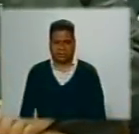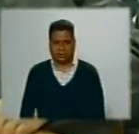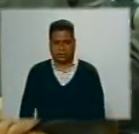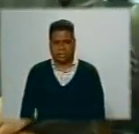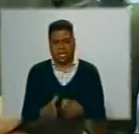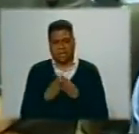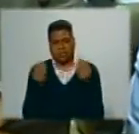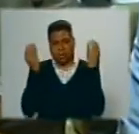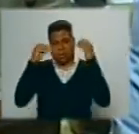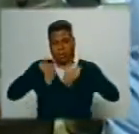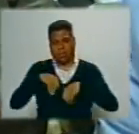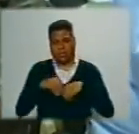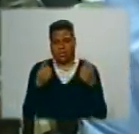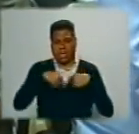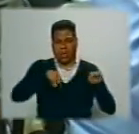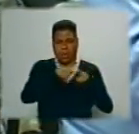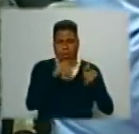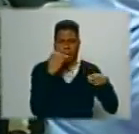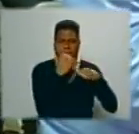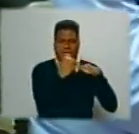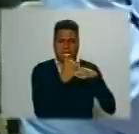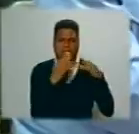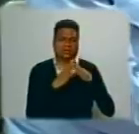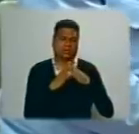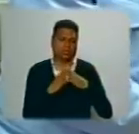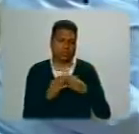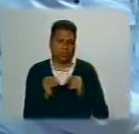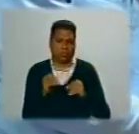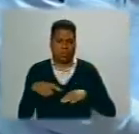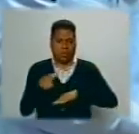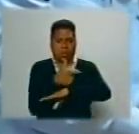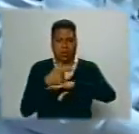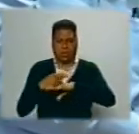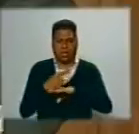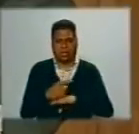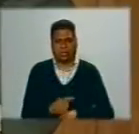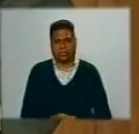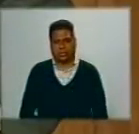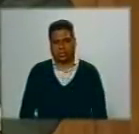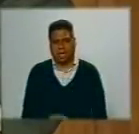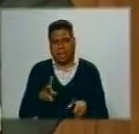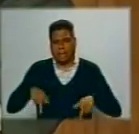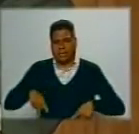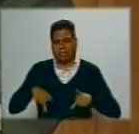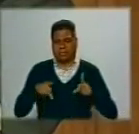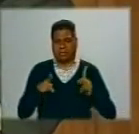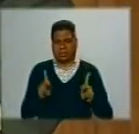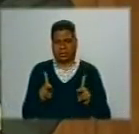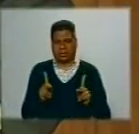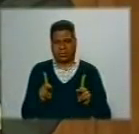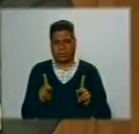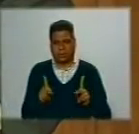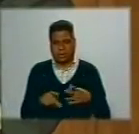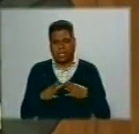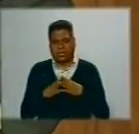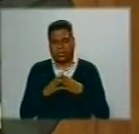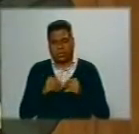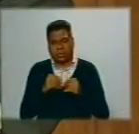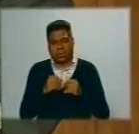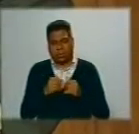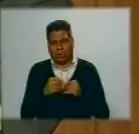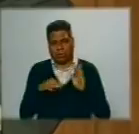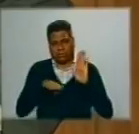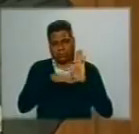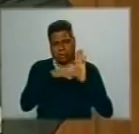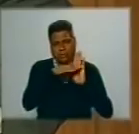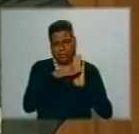amplio de la igualdad soberana de Estados, el cual ha permitido acercar progresivamente durante todos